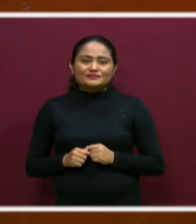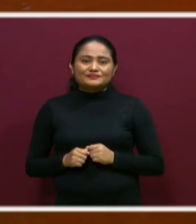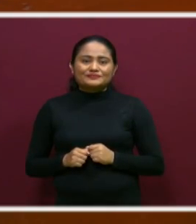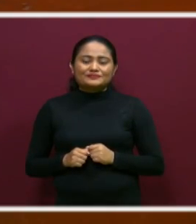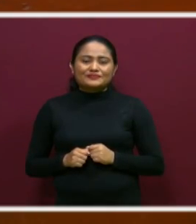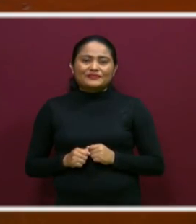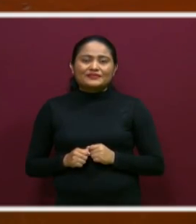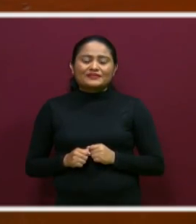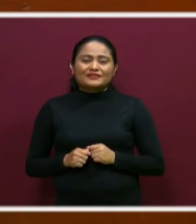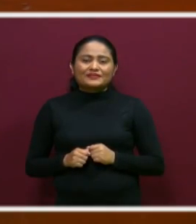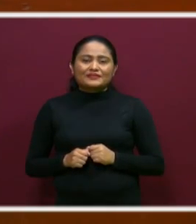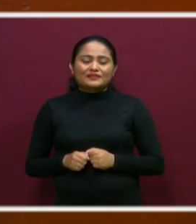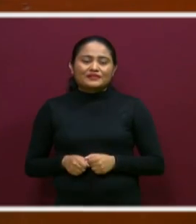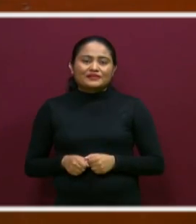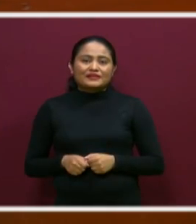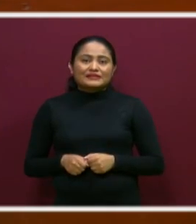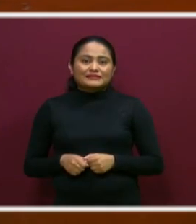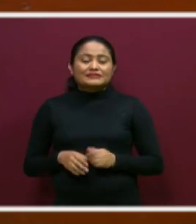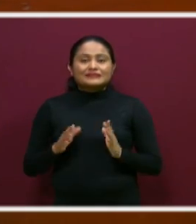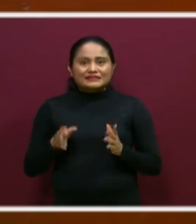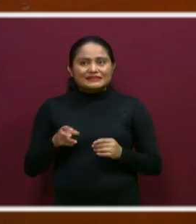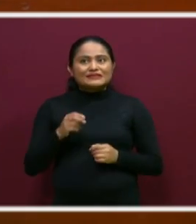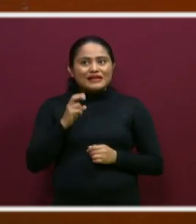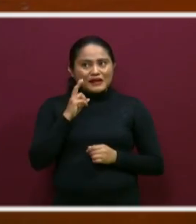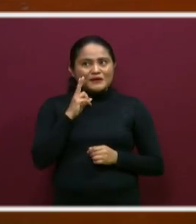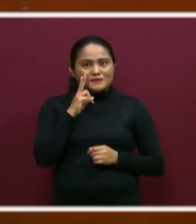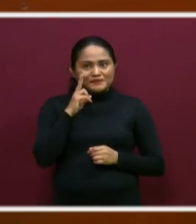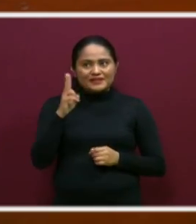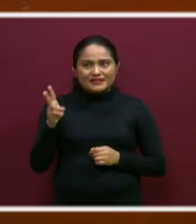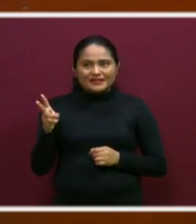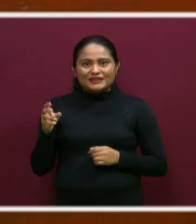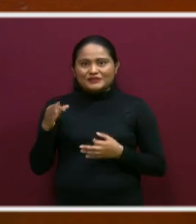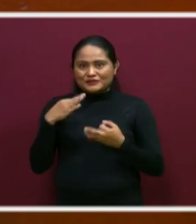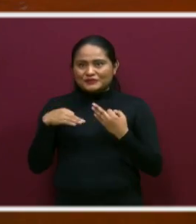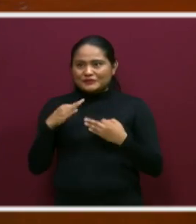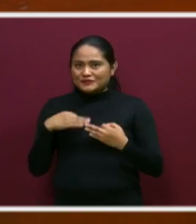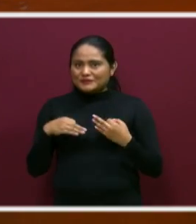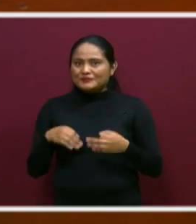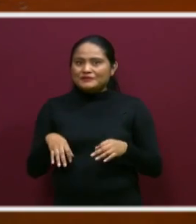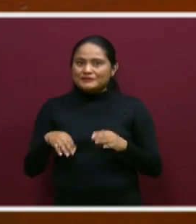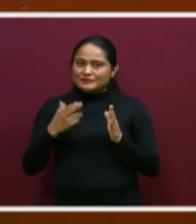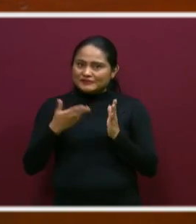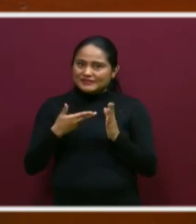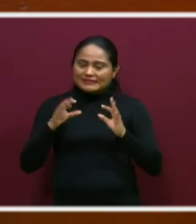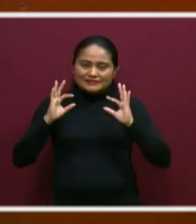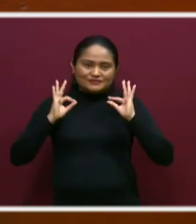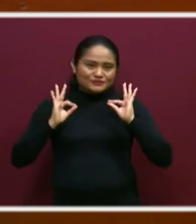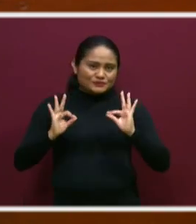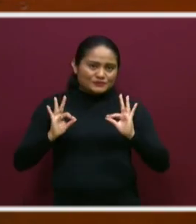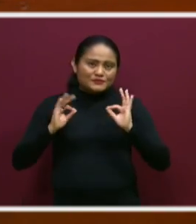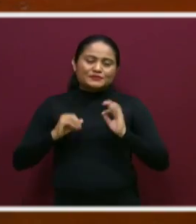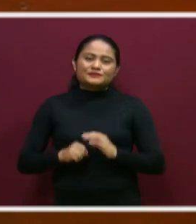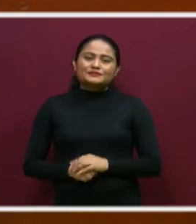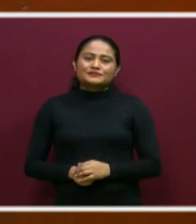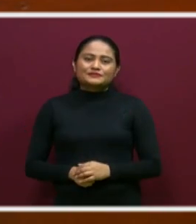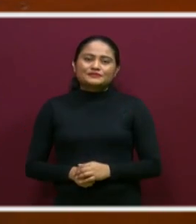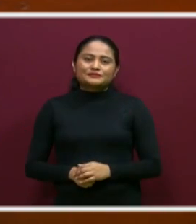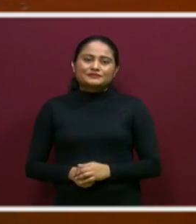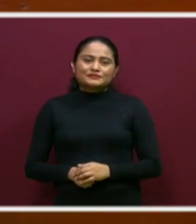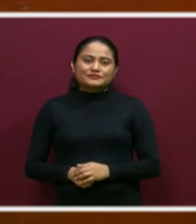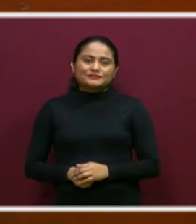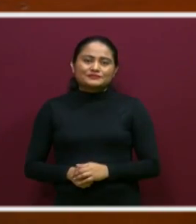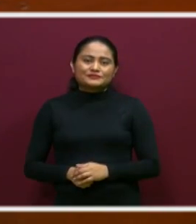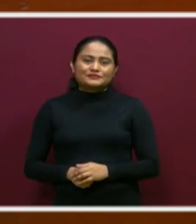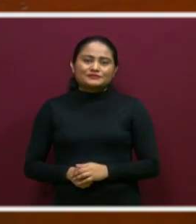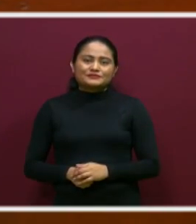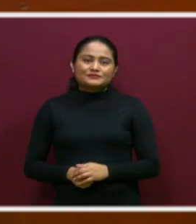ustedes vieron ya del conjunto de talleres y de la calidad muy completo completos y de la calidad que tienen también este por parte